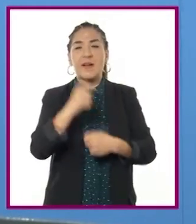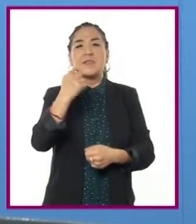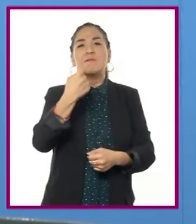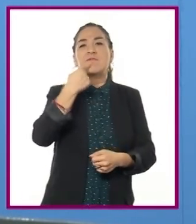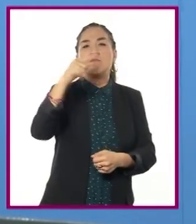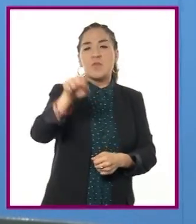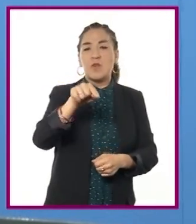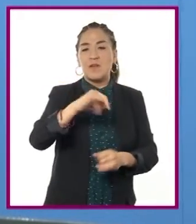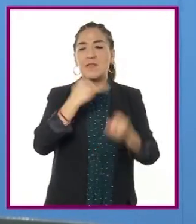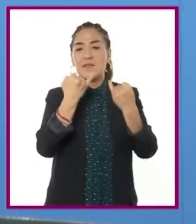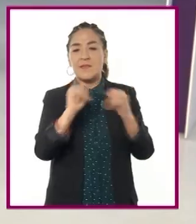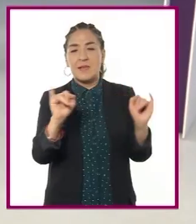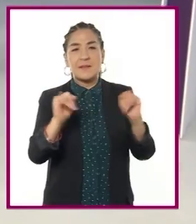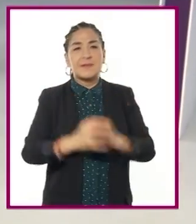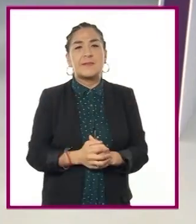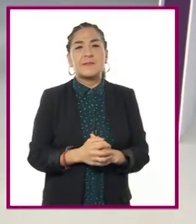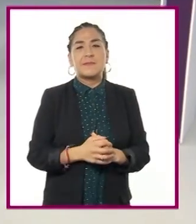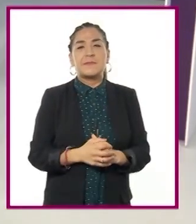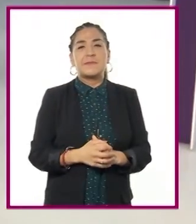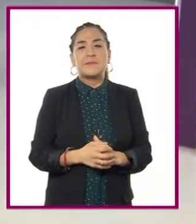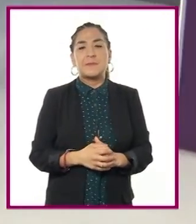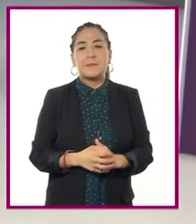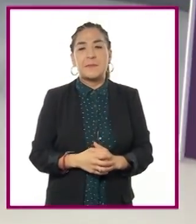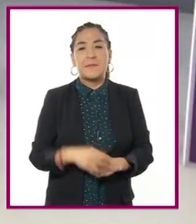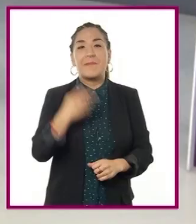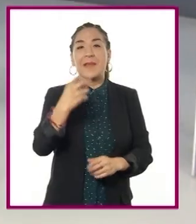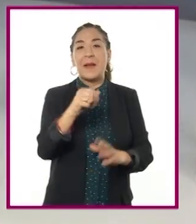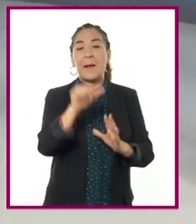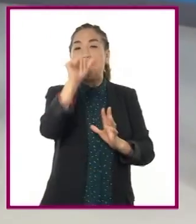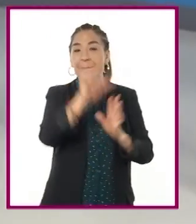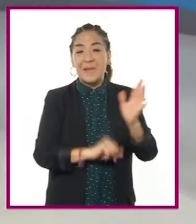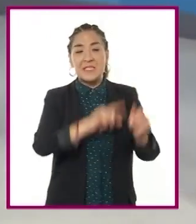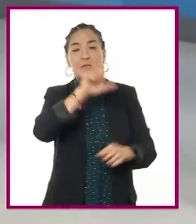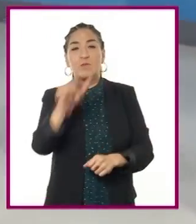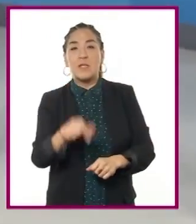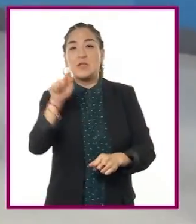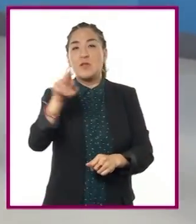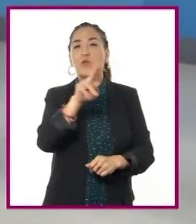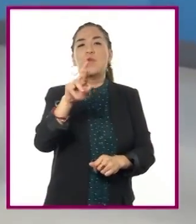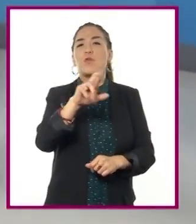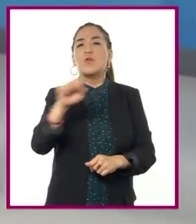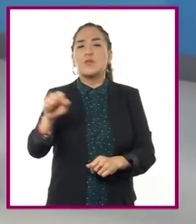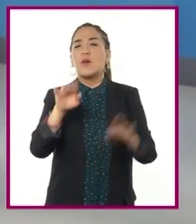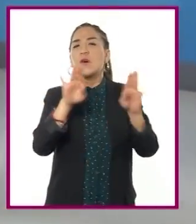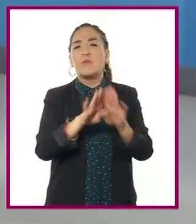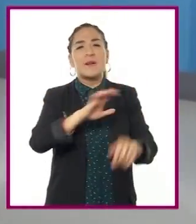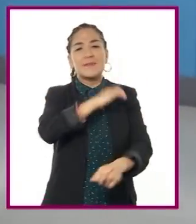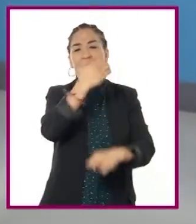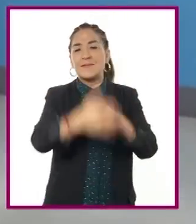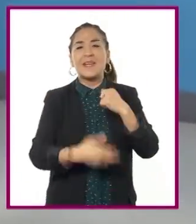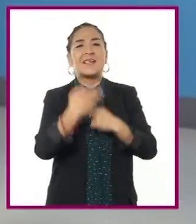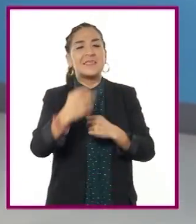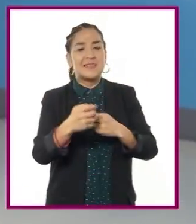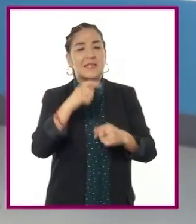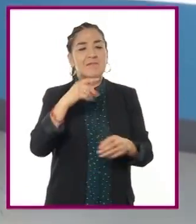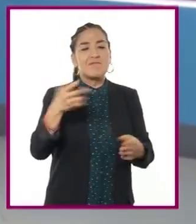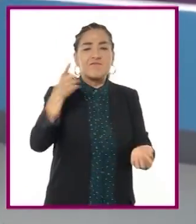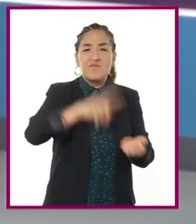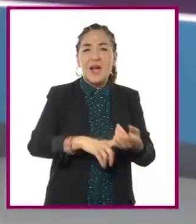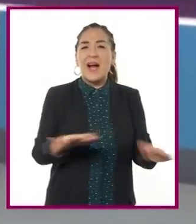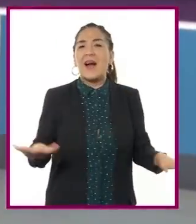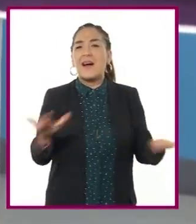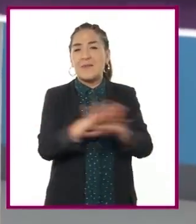su independencia. En unos meses, la URSS se disolvió y sus 15 repúblicas se convirtieron